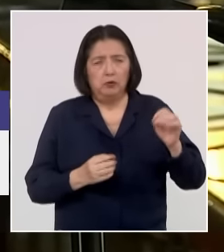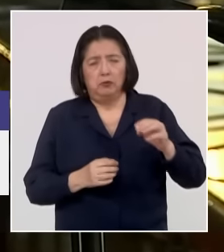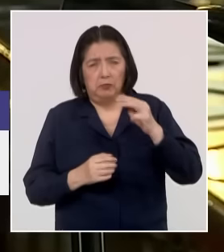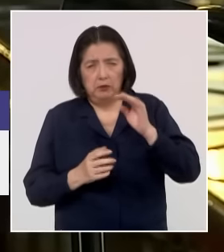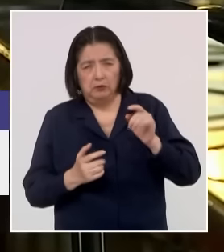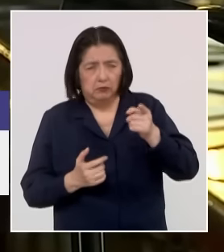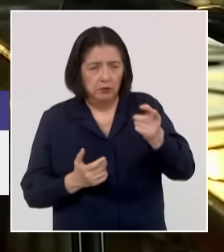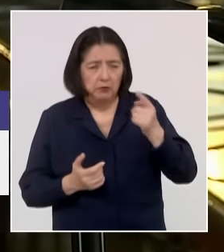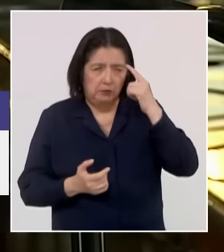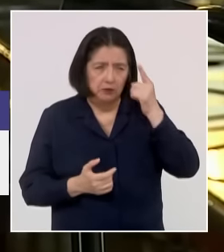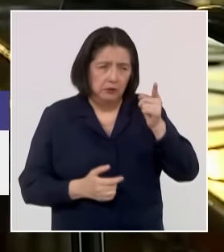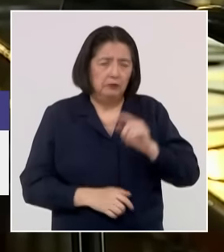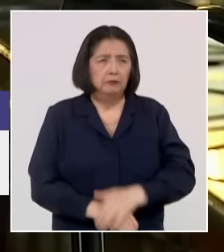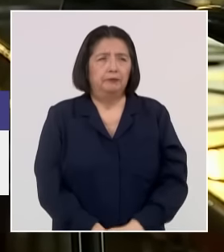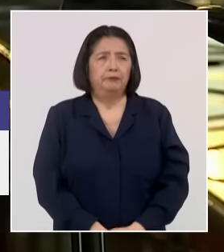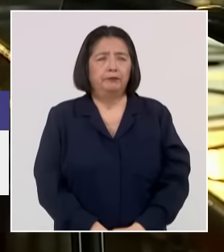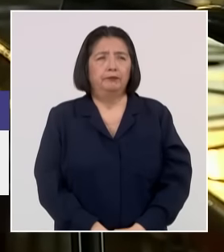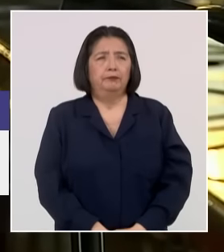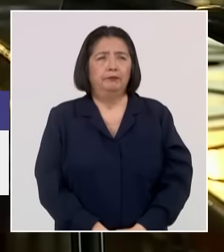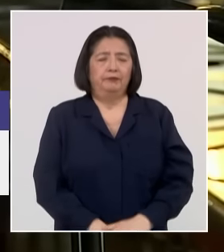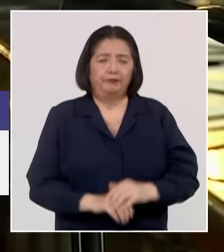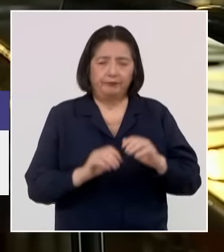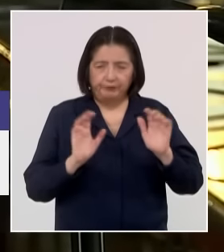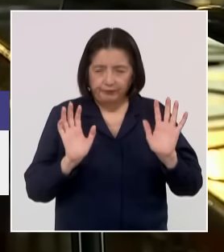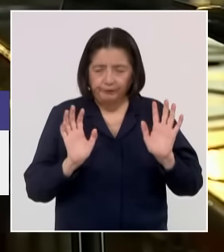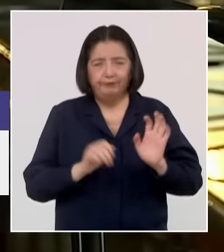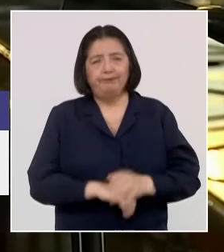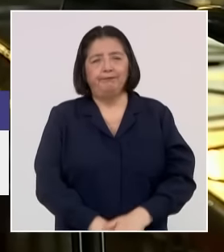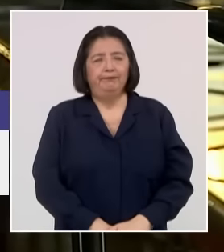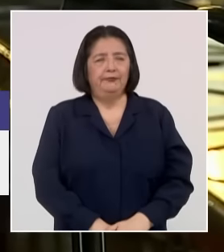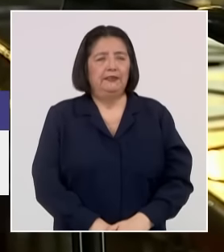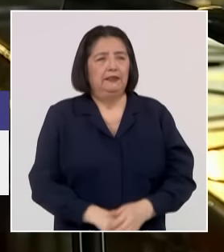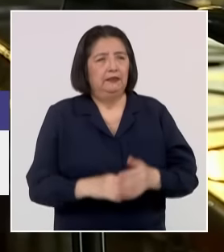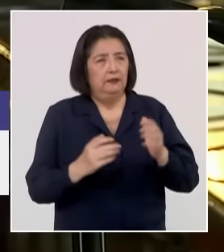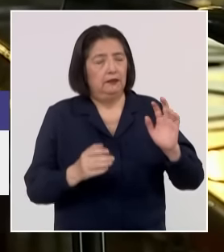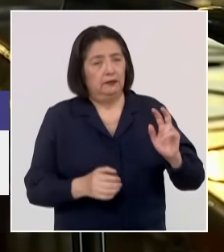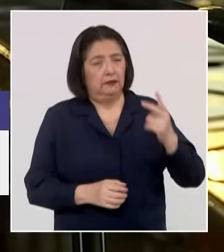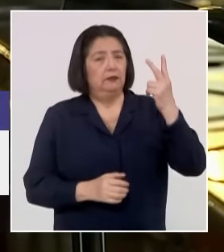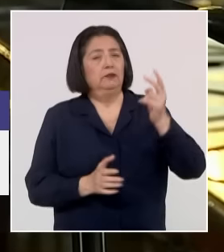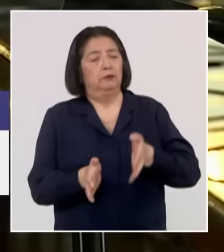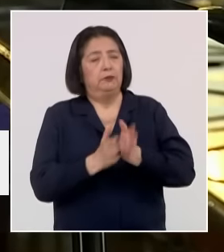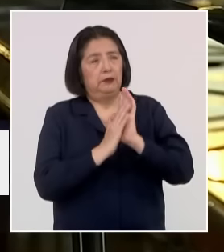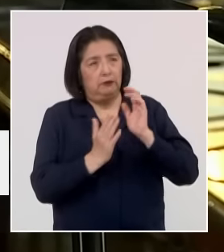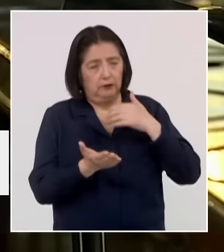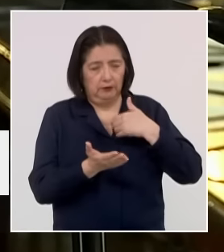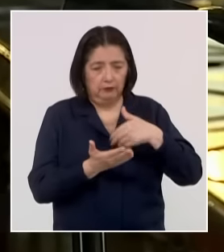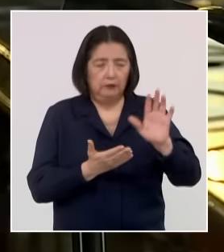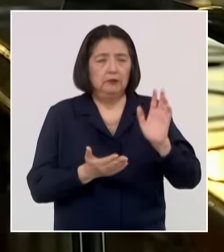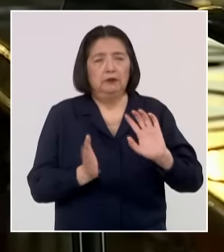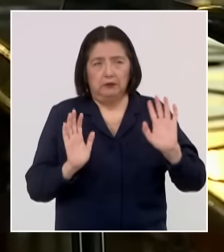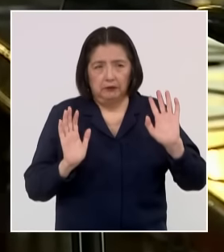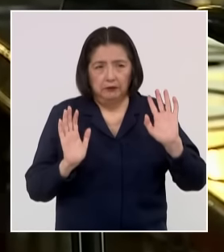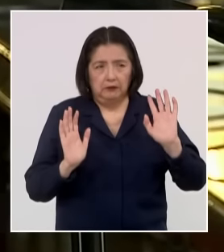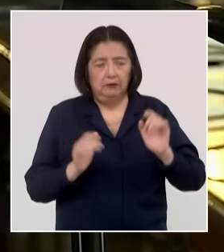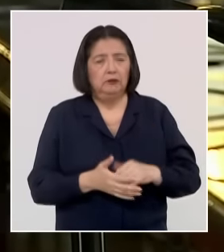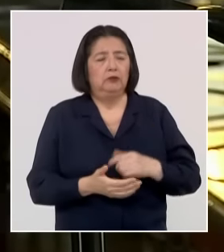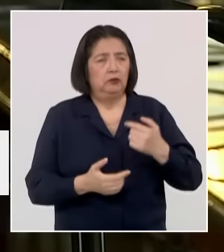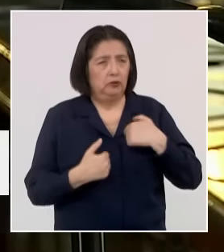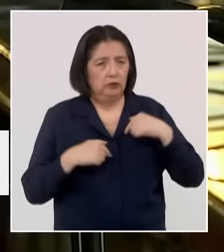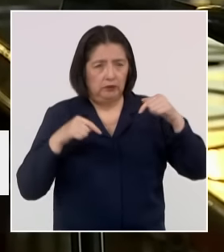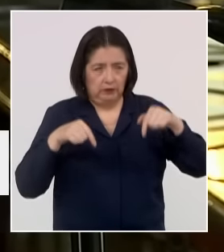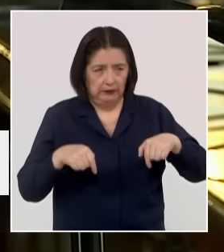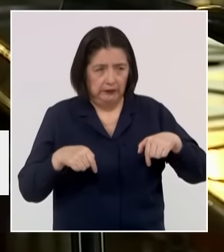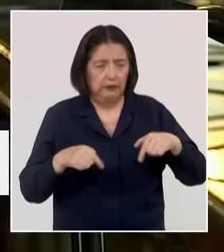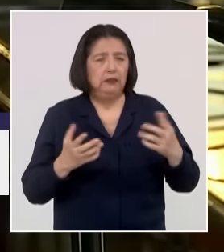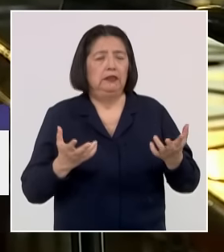Su posición respecto a ello, por favor. A ver, sería la segunda moción de vacancia. Yo desde acá